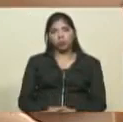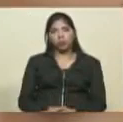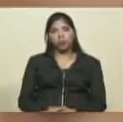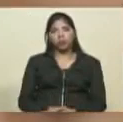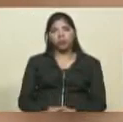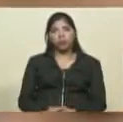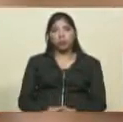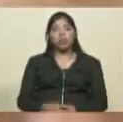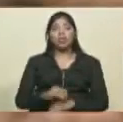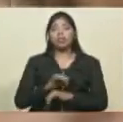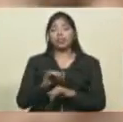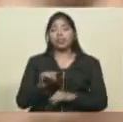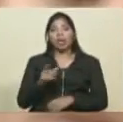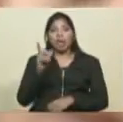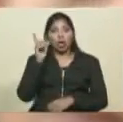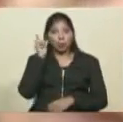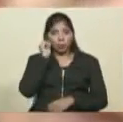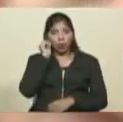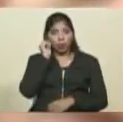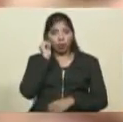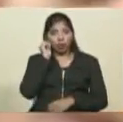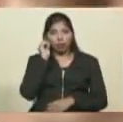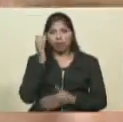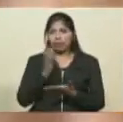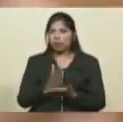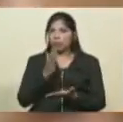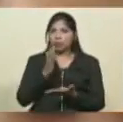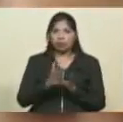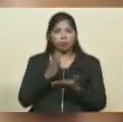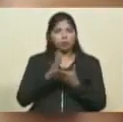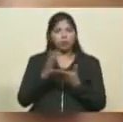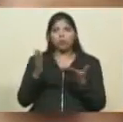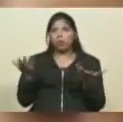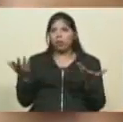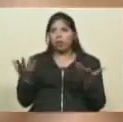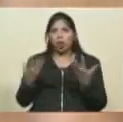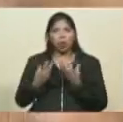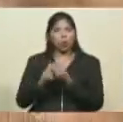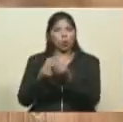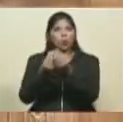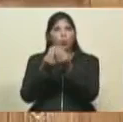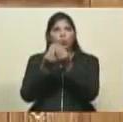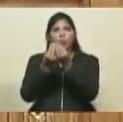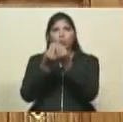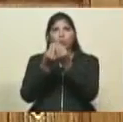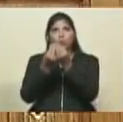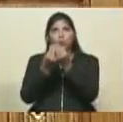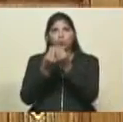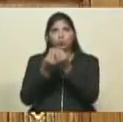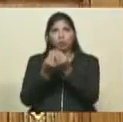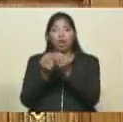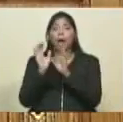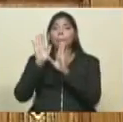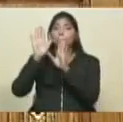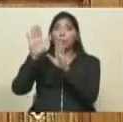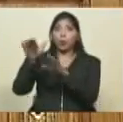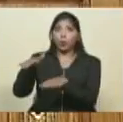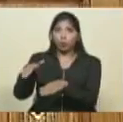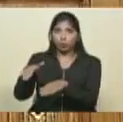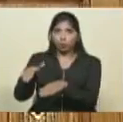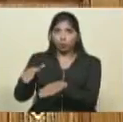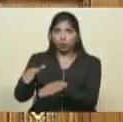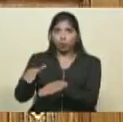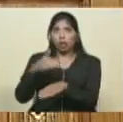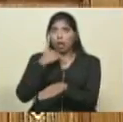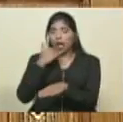se involucró en todo lo que fue el proceso de acompañamiento, de apoyo